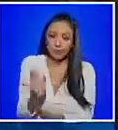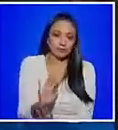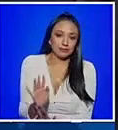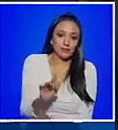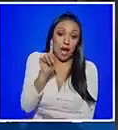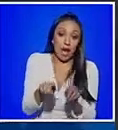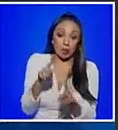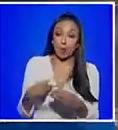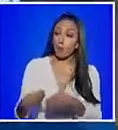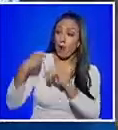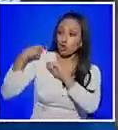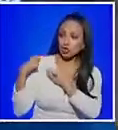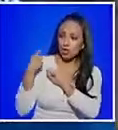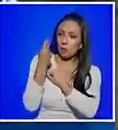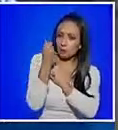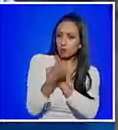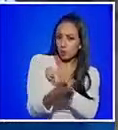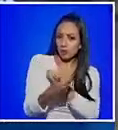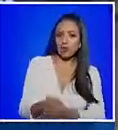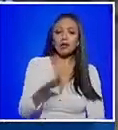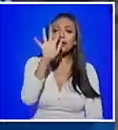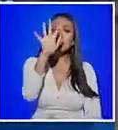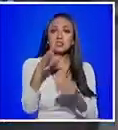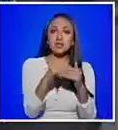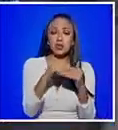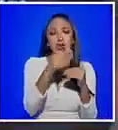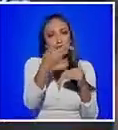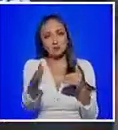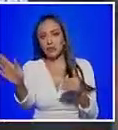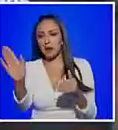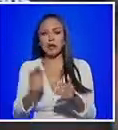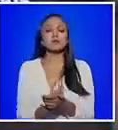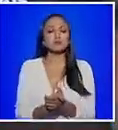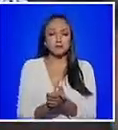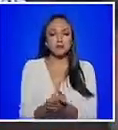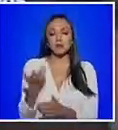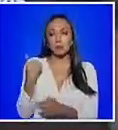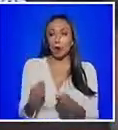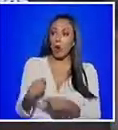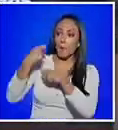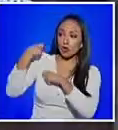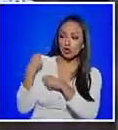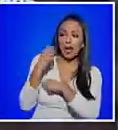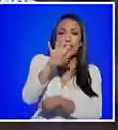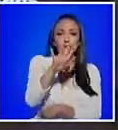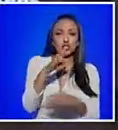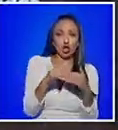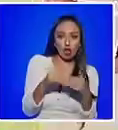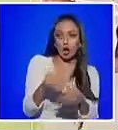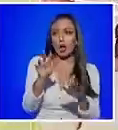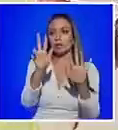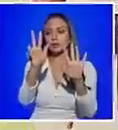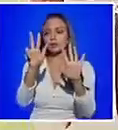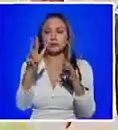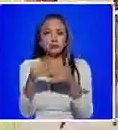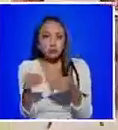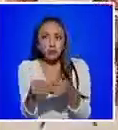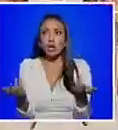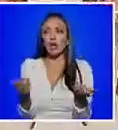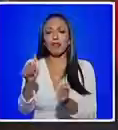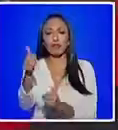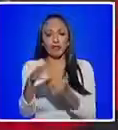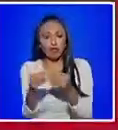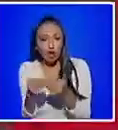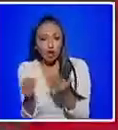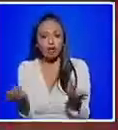clases, mochilas a buen precio. Desde $5 en adelante. Tenemos mochilas de 5, 8, 10. Hay quienes en esta